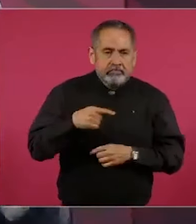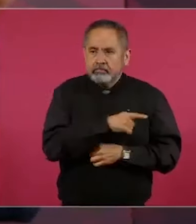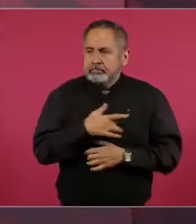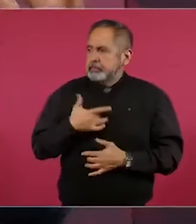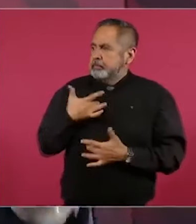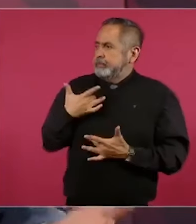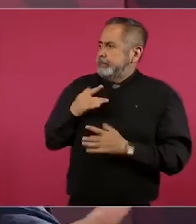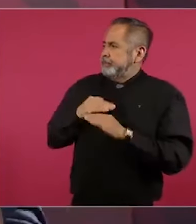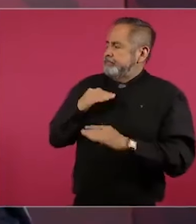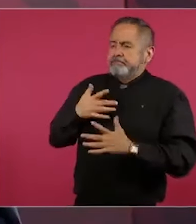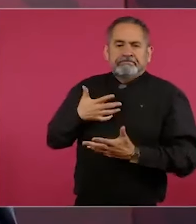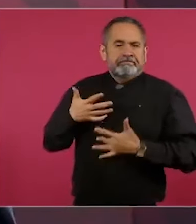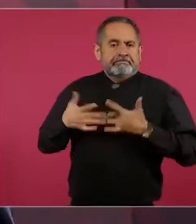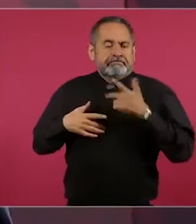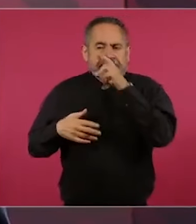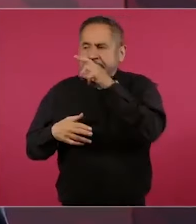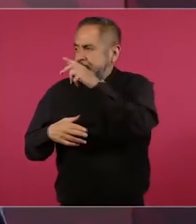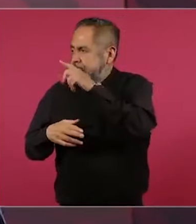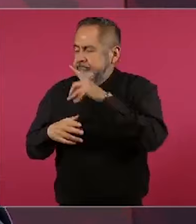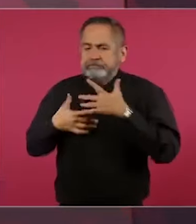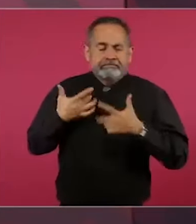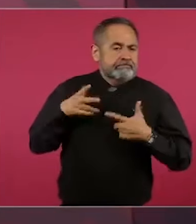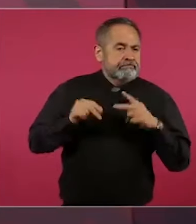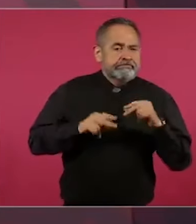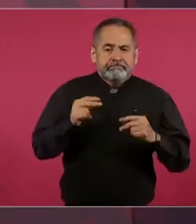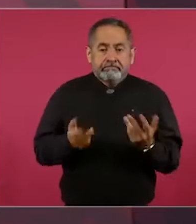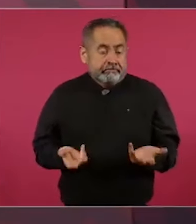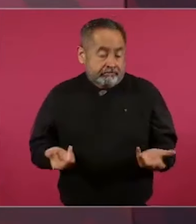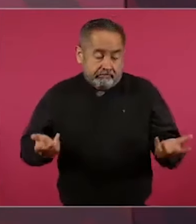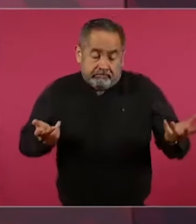¿Cómo le vamos a hacer si